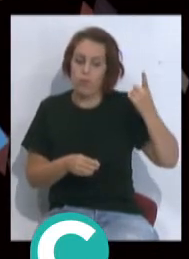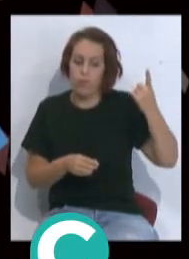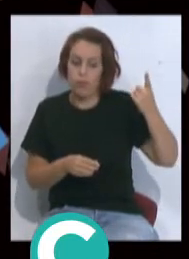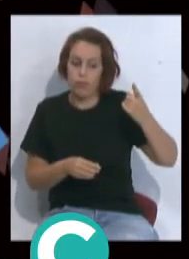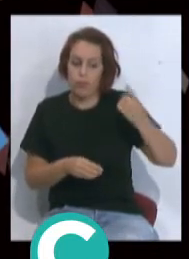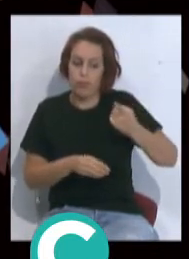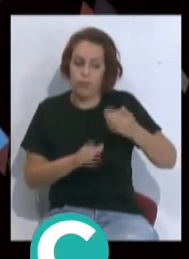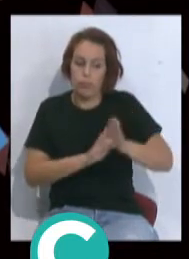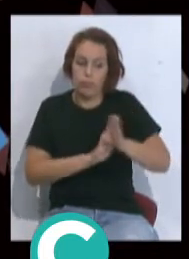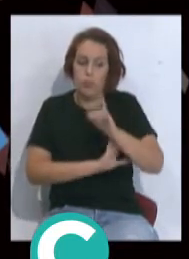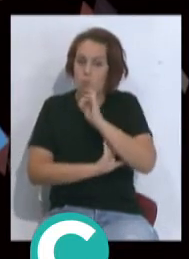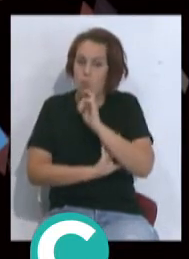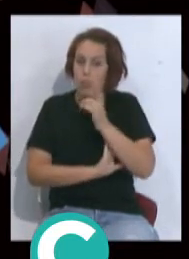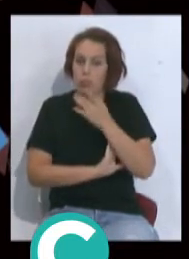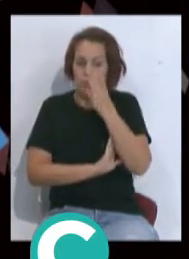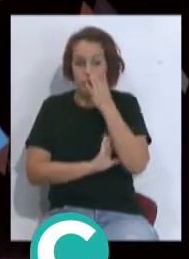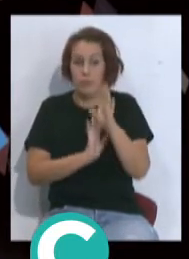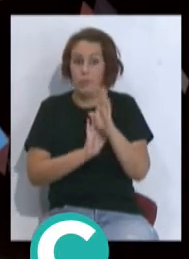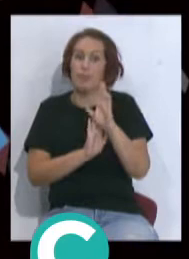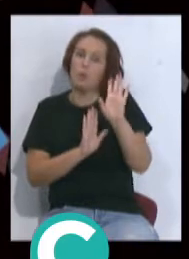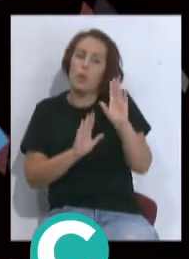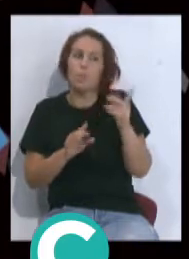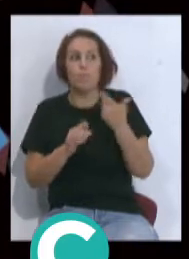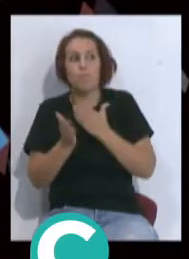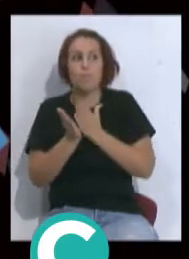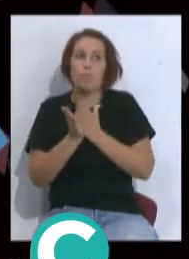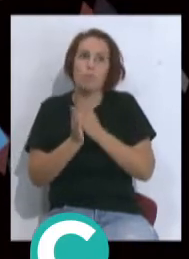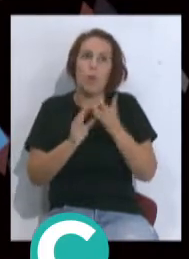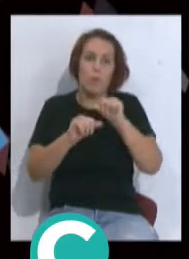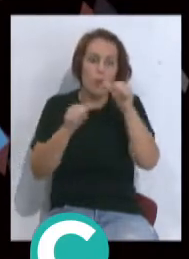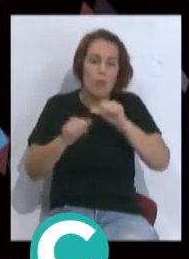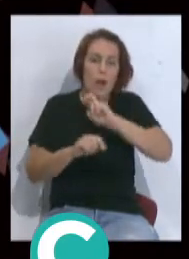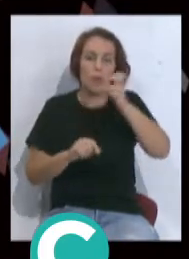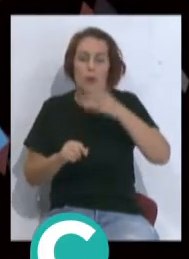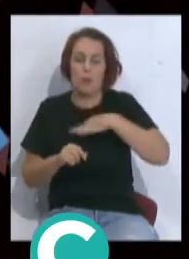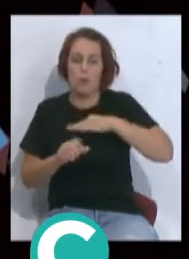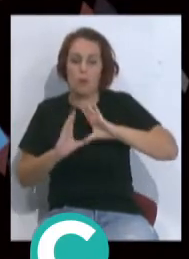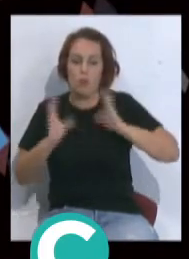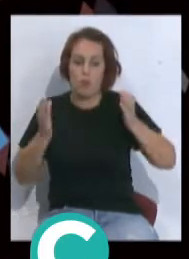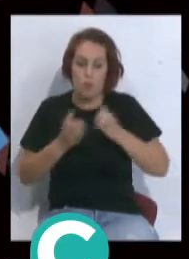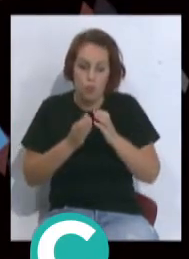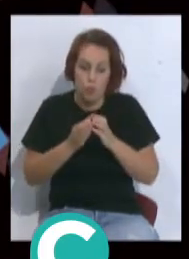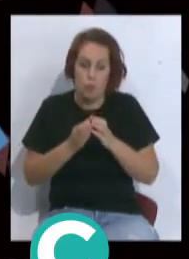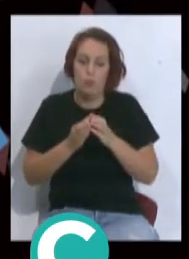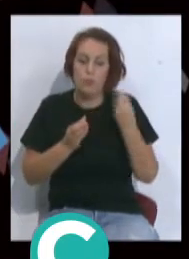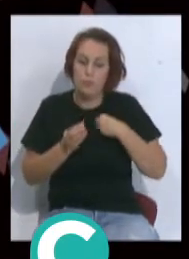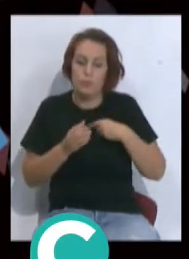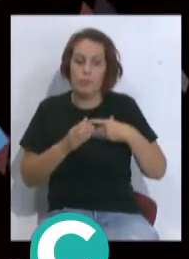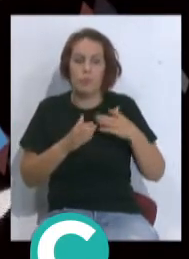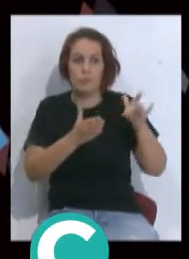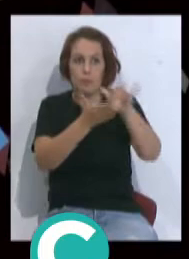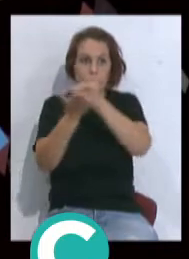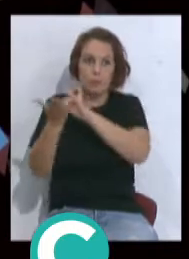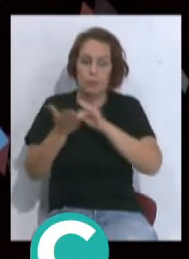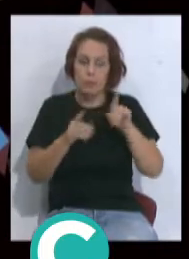¿no? Que siga siendo carnaval, pero de otra manera, poder dirigir de otra manera, que seamos grupo, que podamos eso, rular, igual